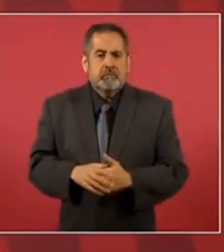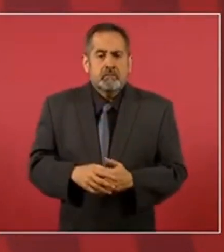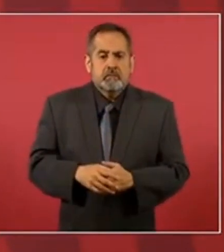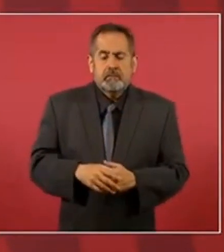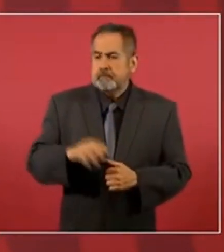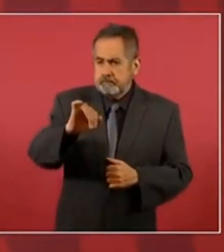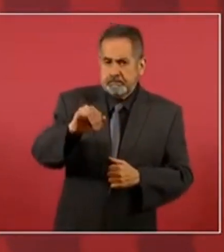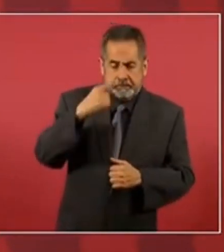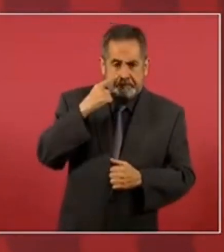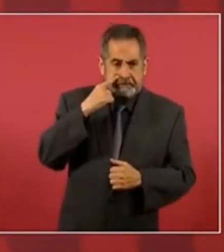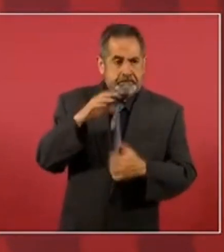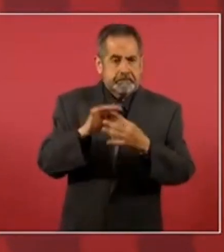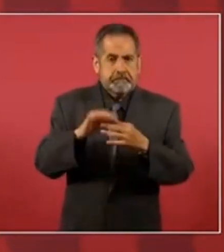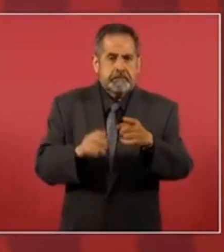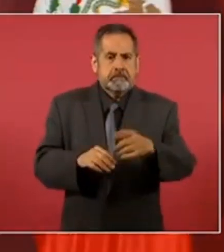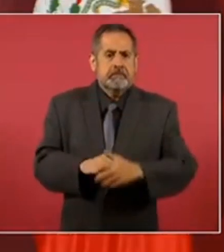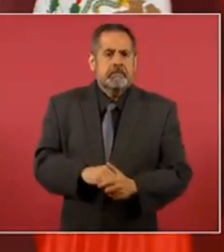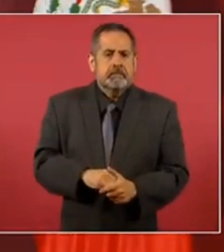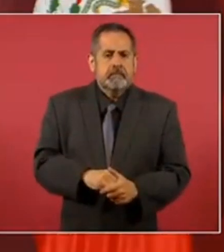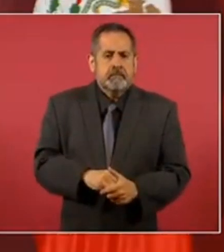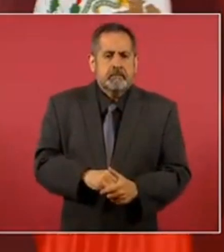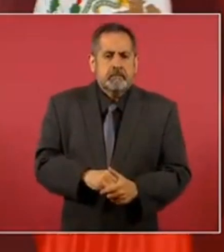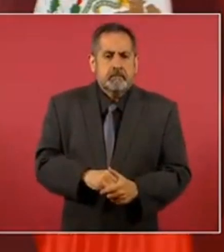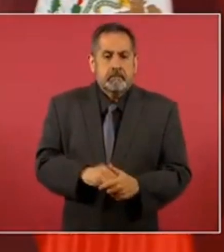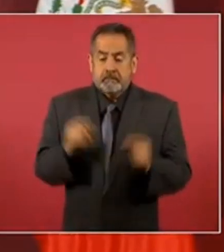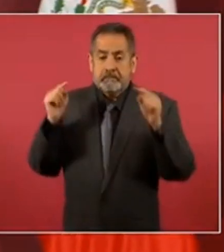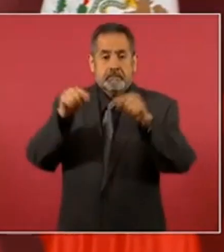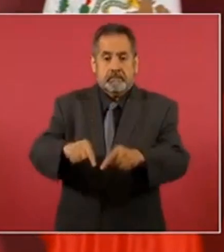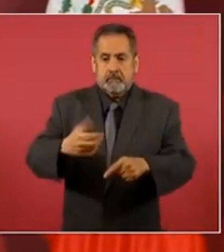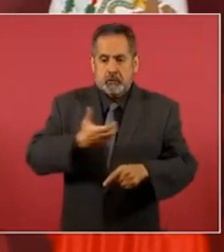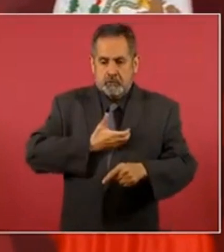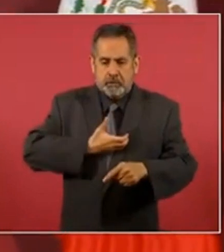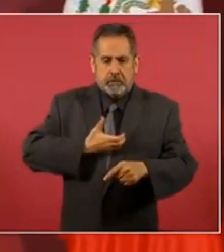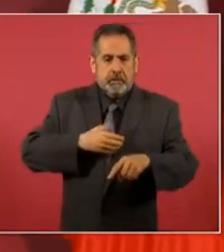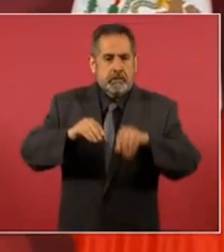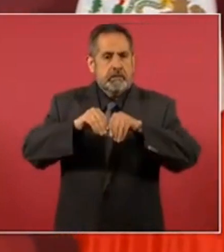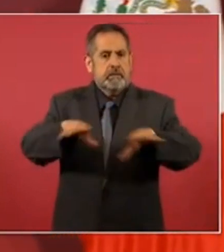Llegamos y se informa en el Zócalo.